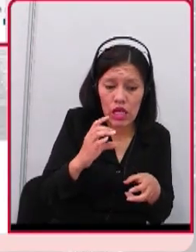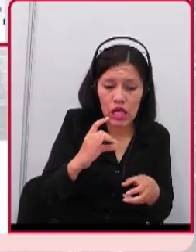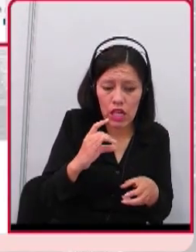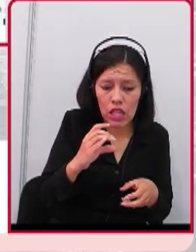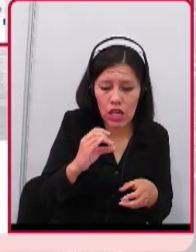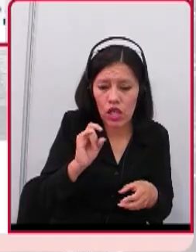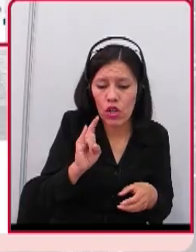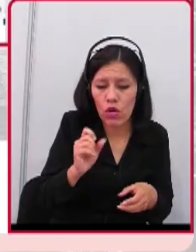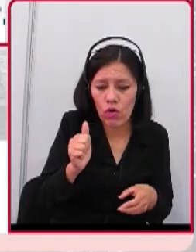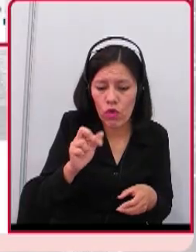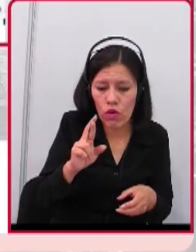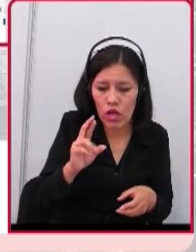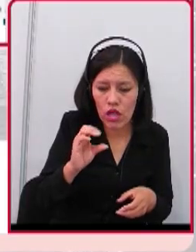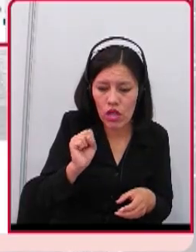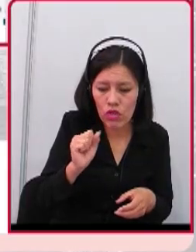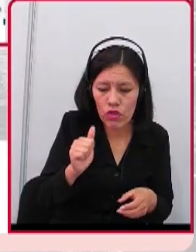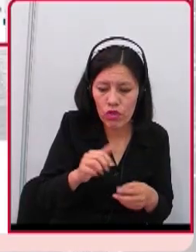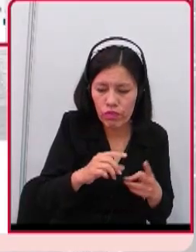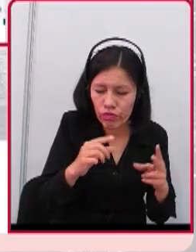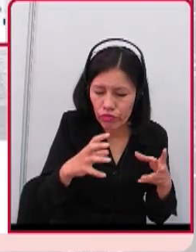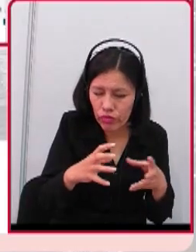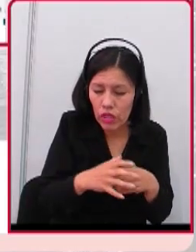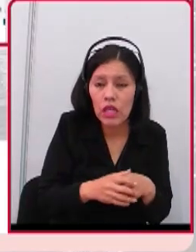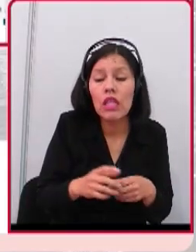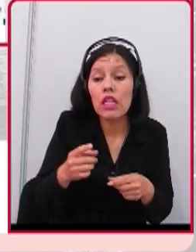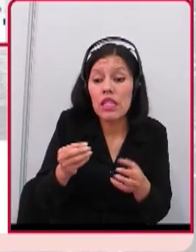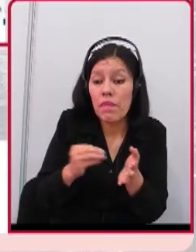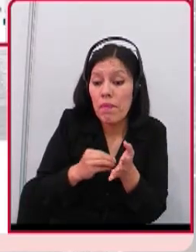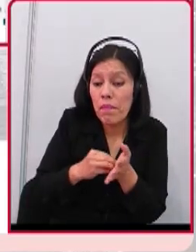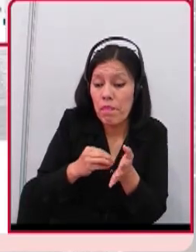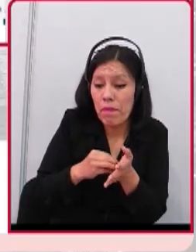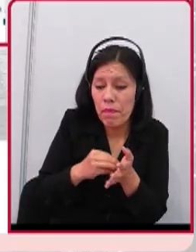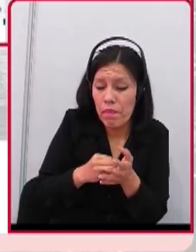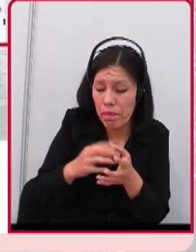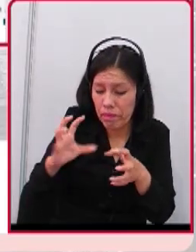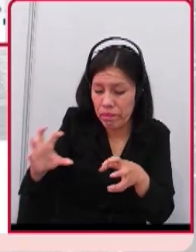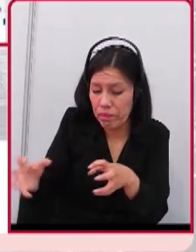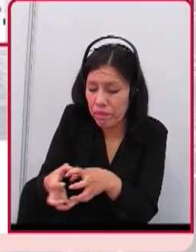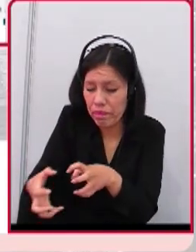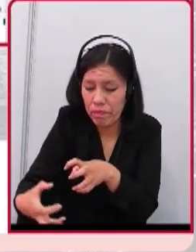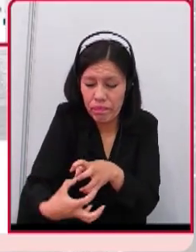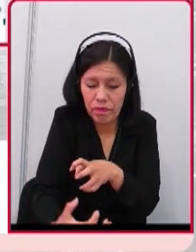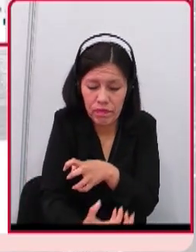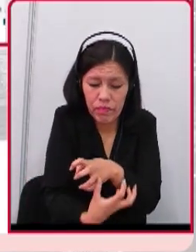poquito más distal, ya hablamos de unos ensambles de diquita,